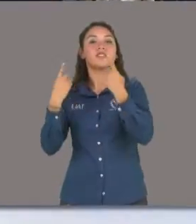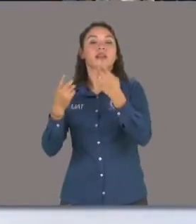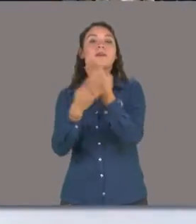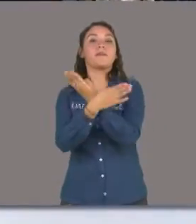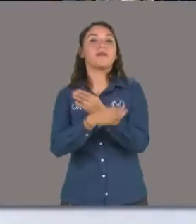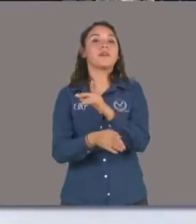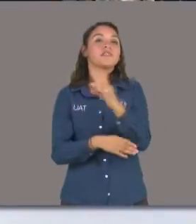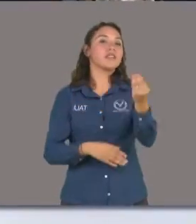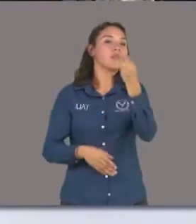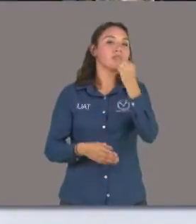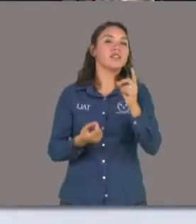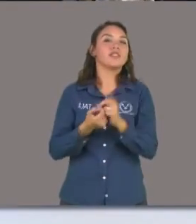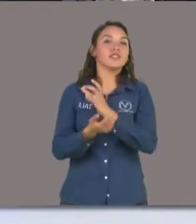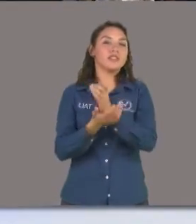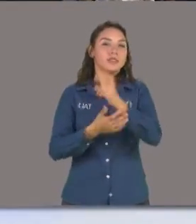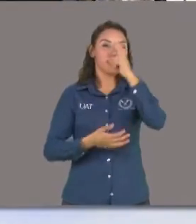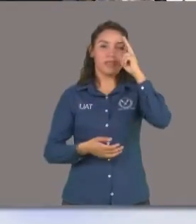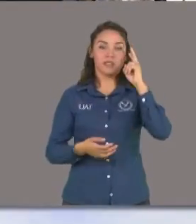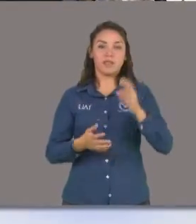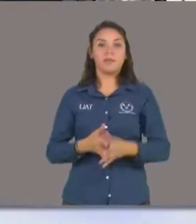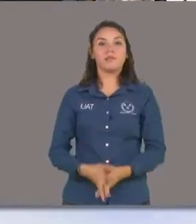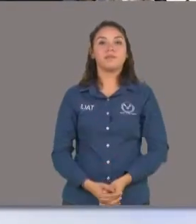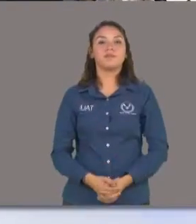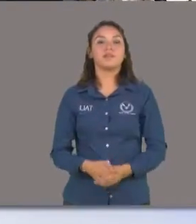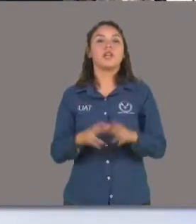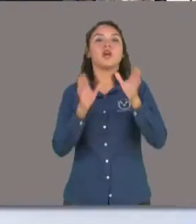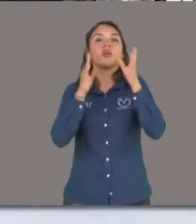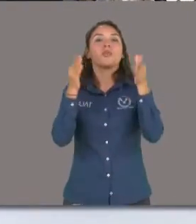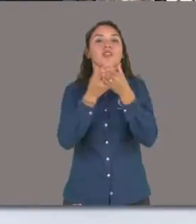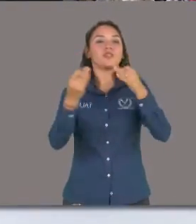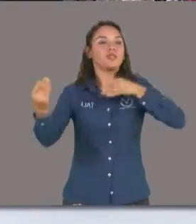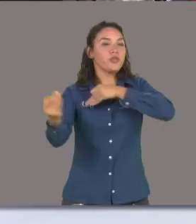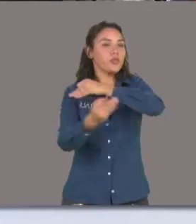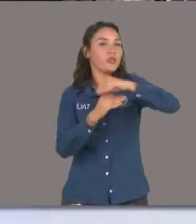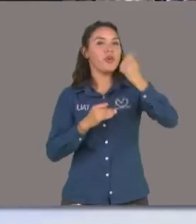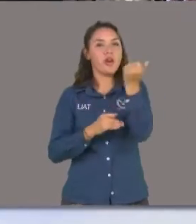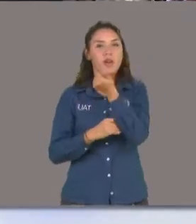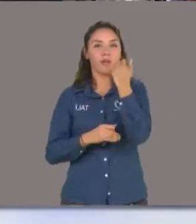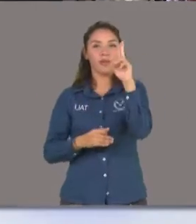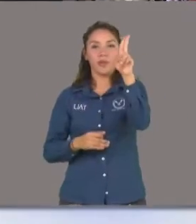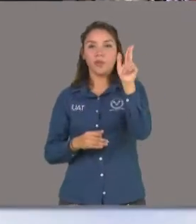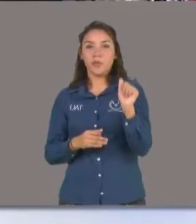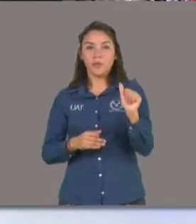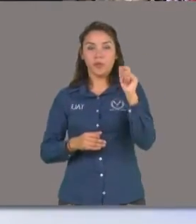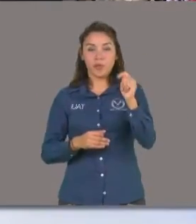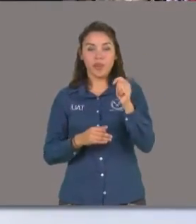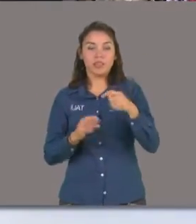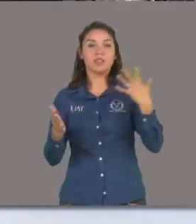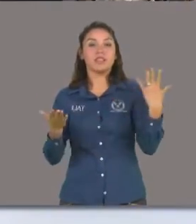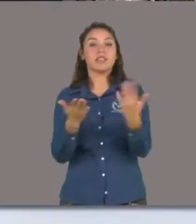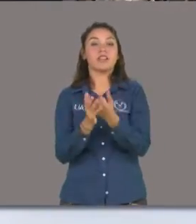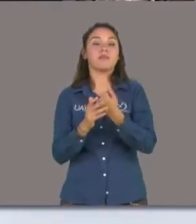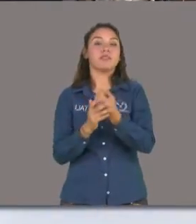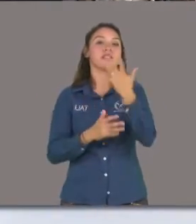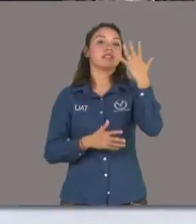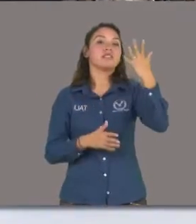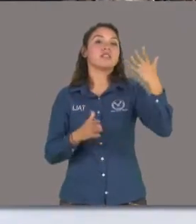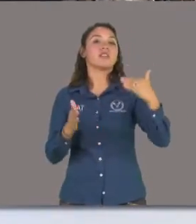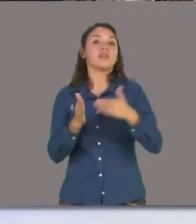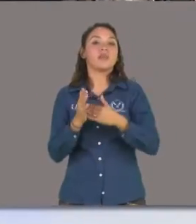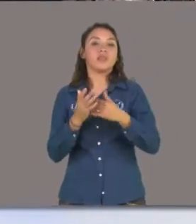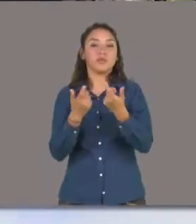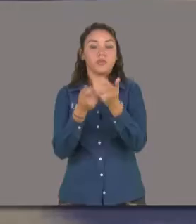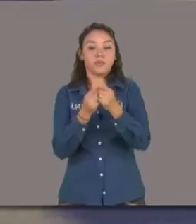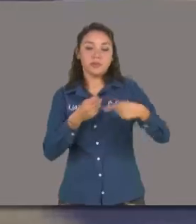La Universidad Autónoma de Tamaulipas colectó más de 5.000 productos comestibles que fueron entregados en donación al Banco de Alimentos de Ciudad